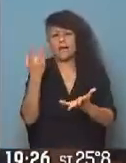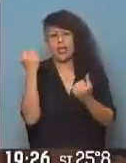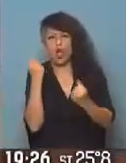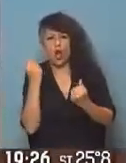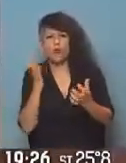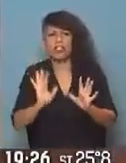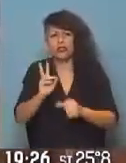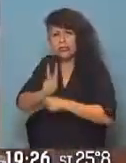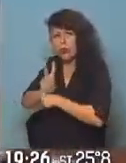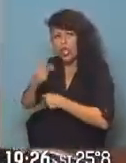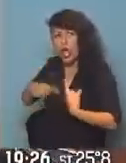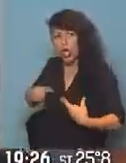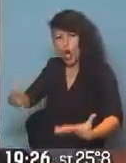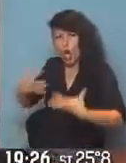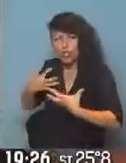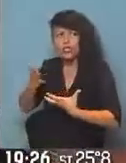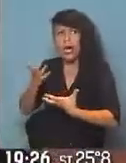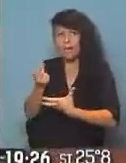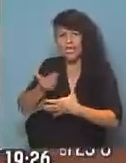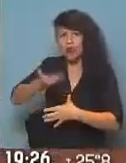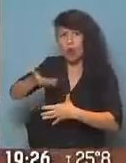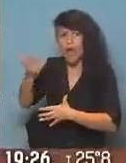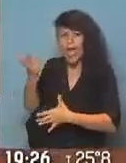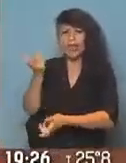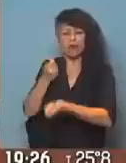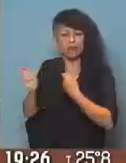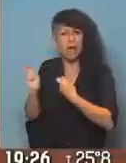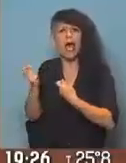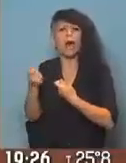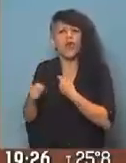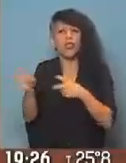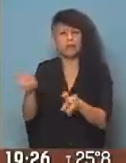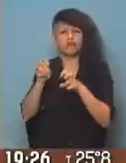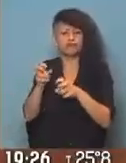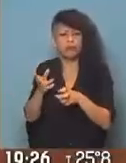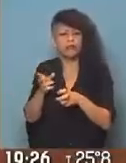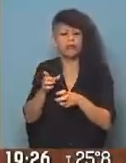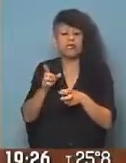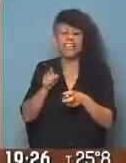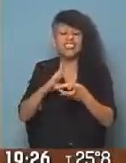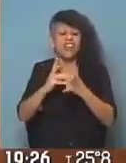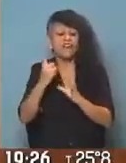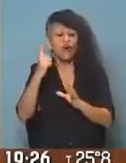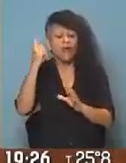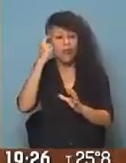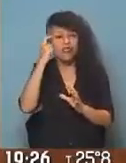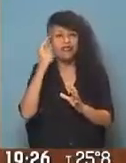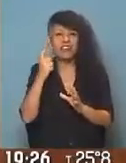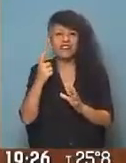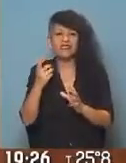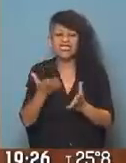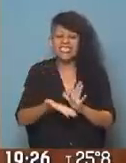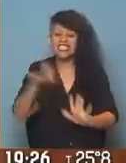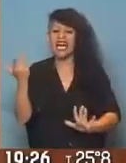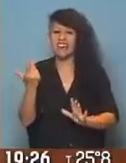priorizó trasladará precio de última justo en las ventas entonces esa lógica es difícil de desarrollar y me